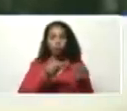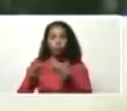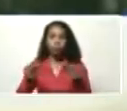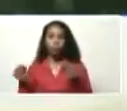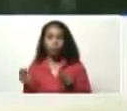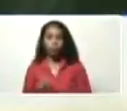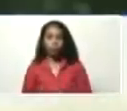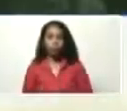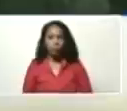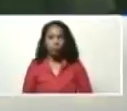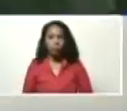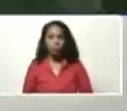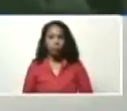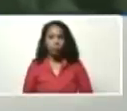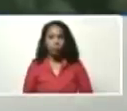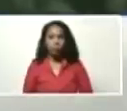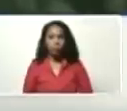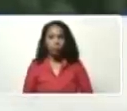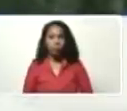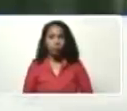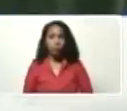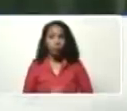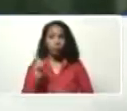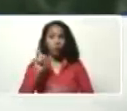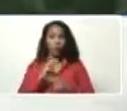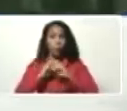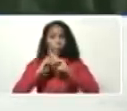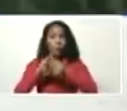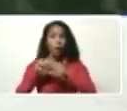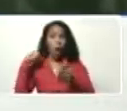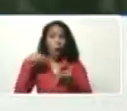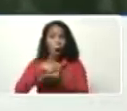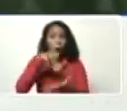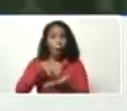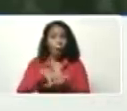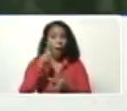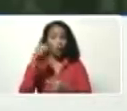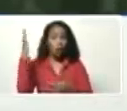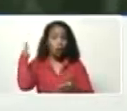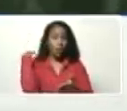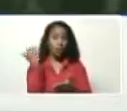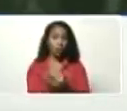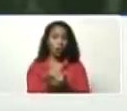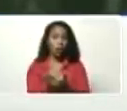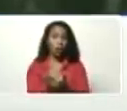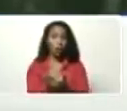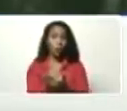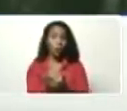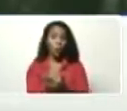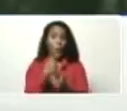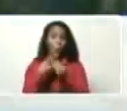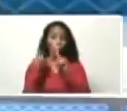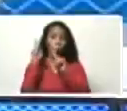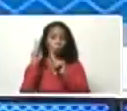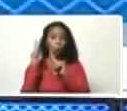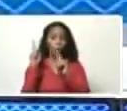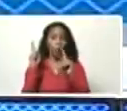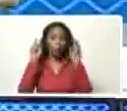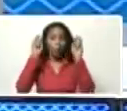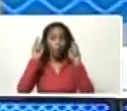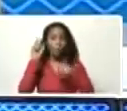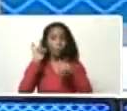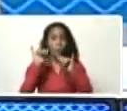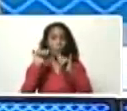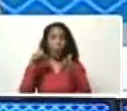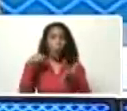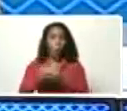Los que se prestaron para el golpe terminaron traicionados traicionados por otros factores del mismo